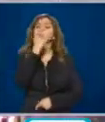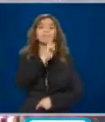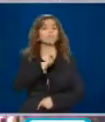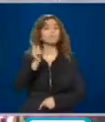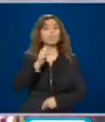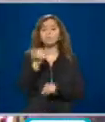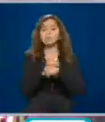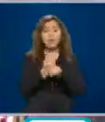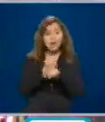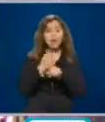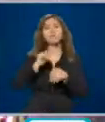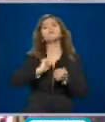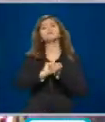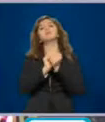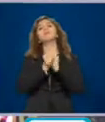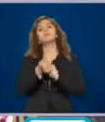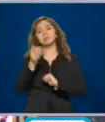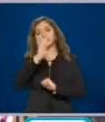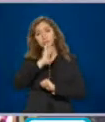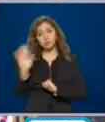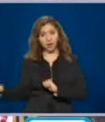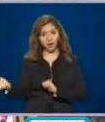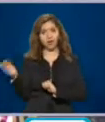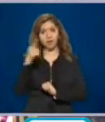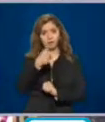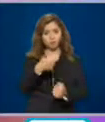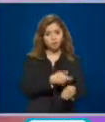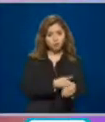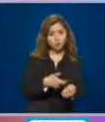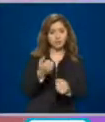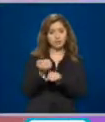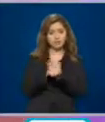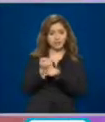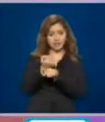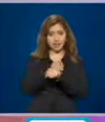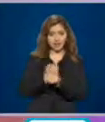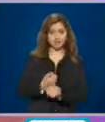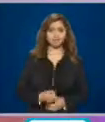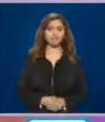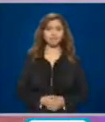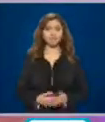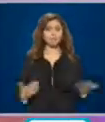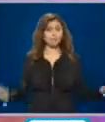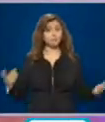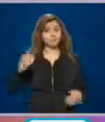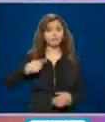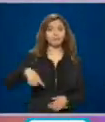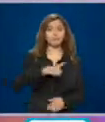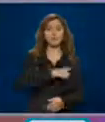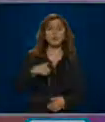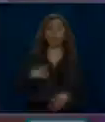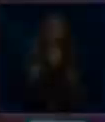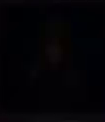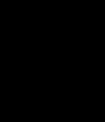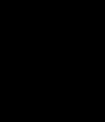ya se hace el proceso de la toma de la sangre. Ujú. Muy Ok. bien, Bien, pues hay que donar sangre, hay que donar Gracias. vida. Sí, hay que Muchísimas hacerlo, hay que gracias.